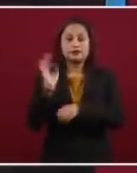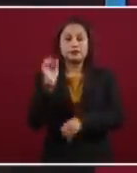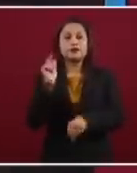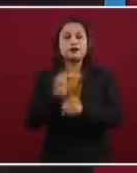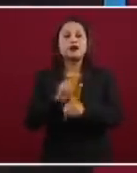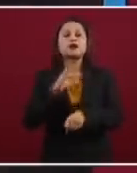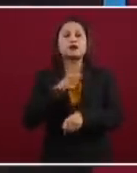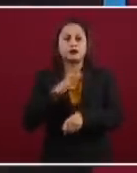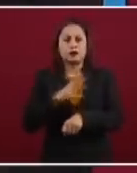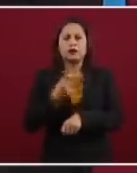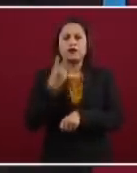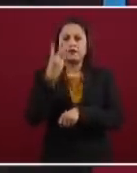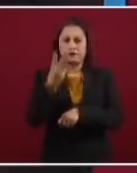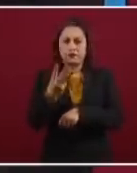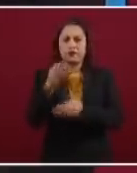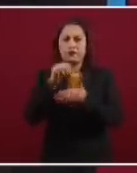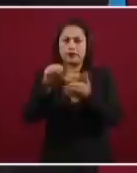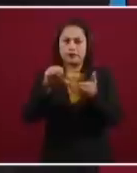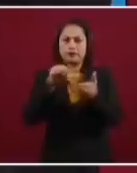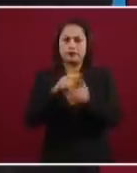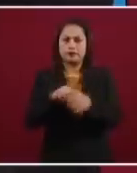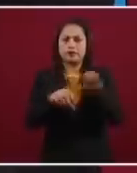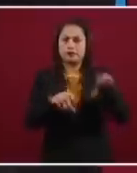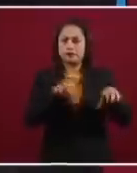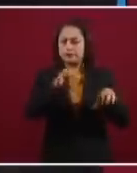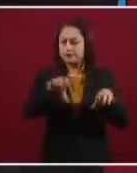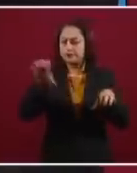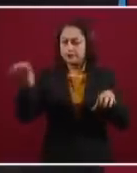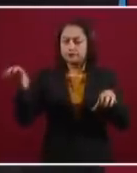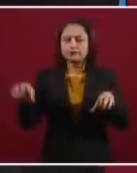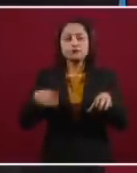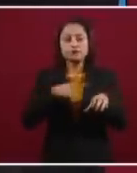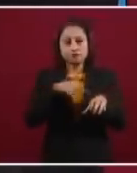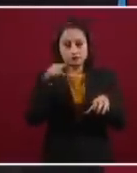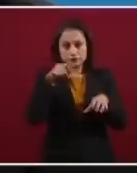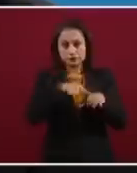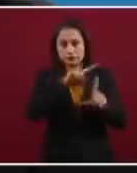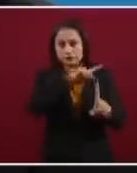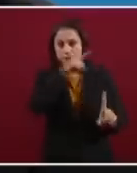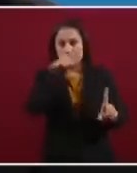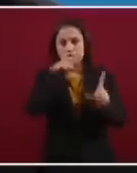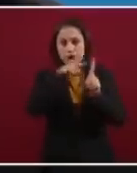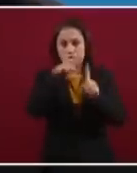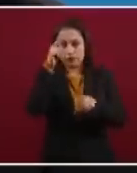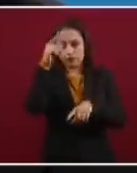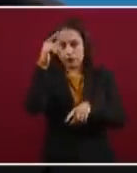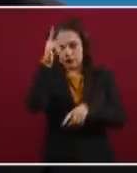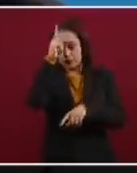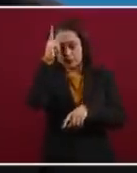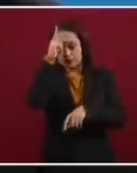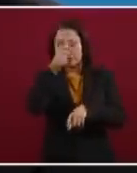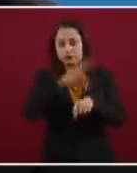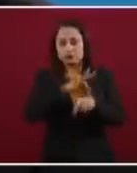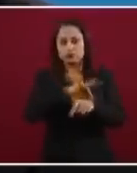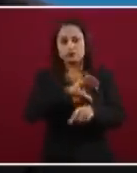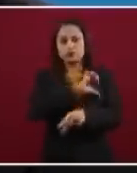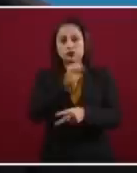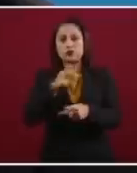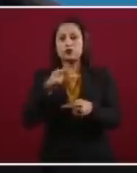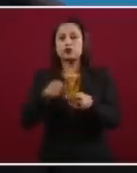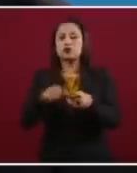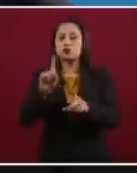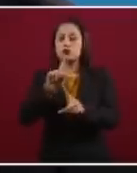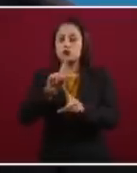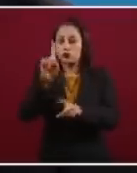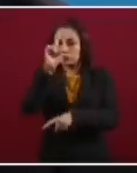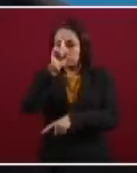grandes unidades la de los servicios de atención psiquiátrica la del consejo nacional de salud mental y los centros